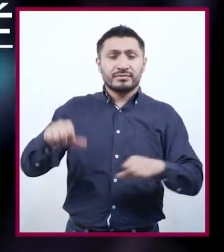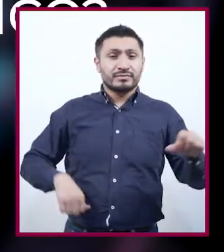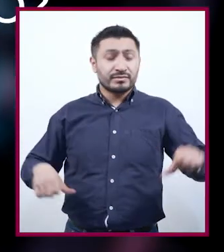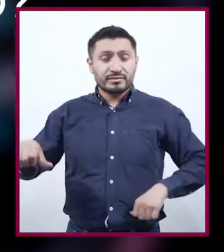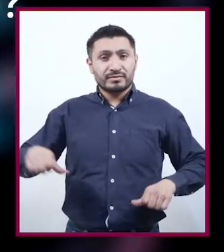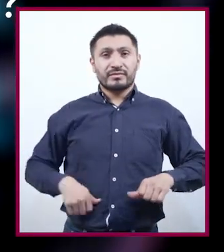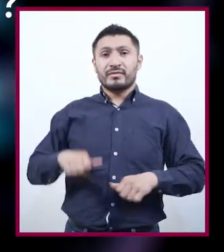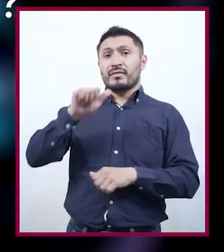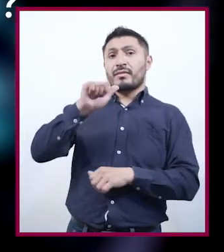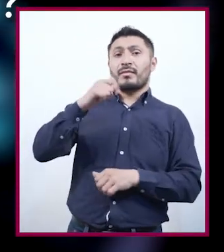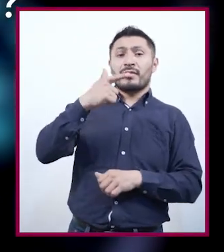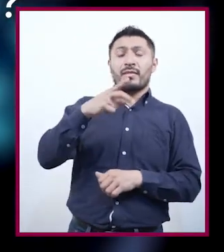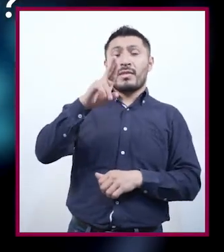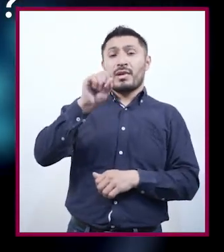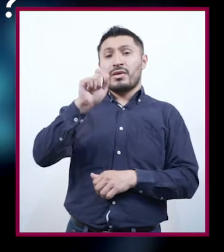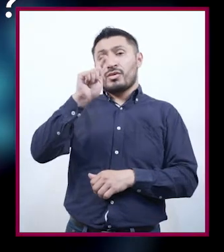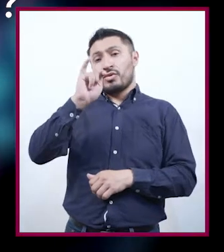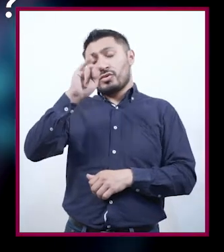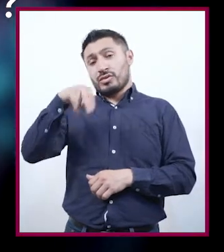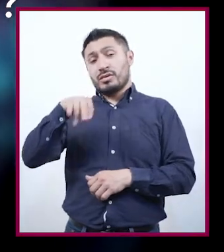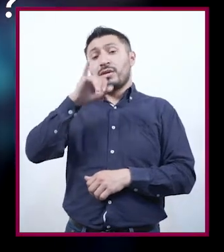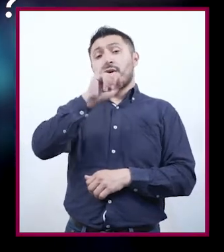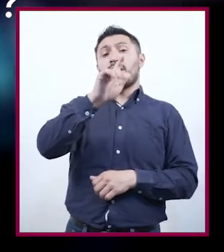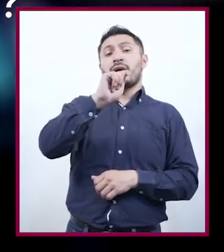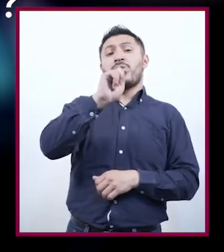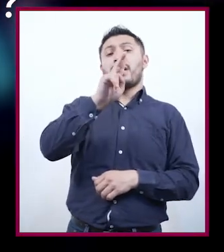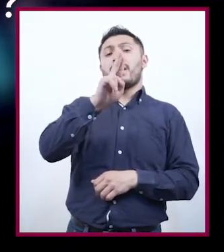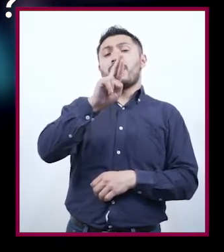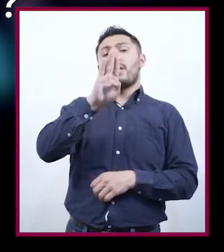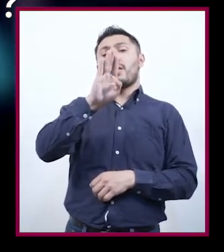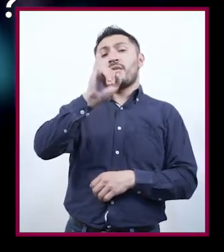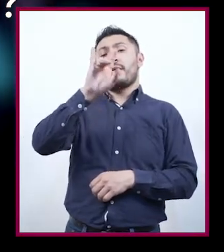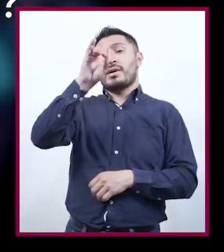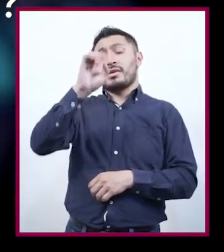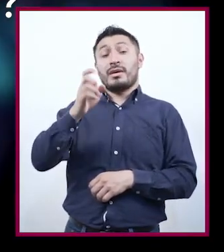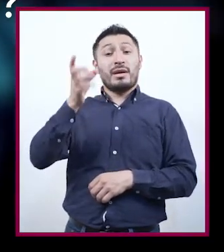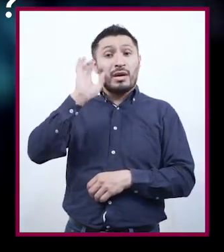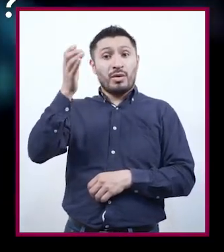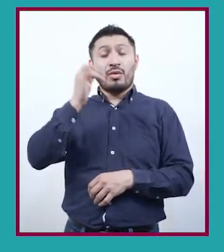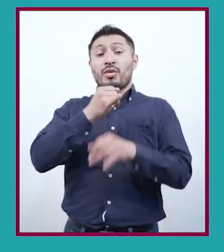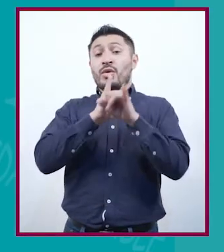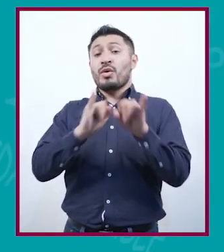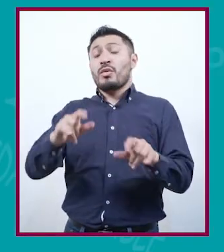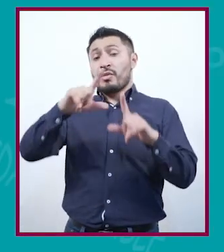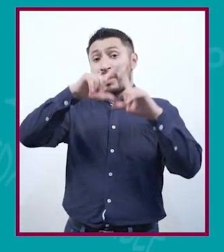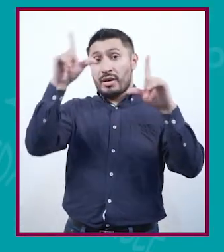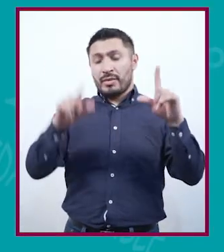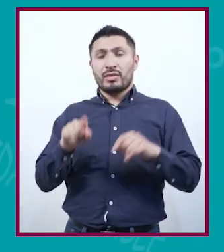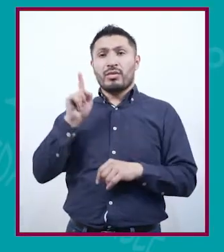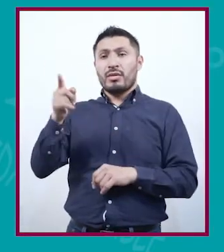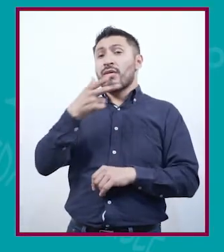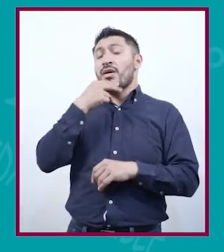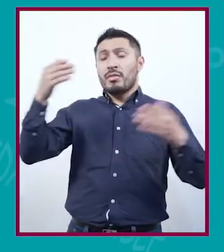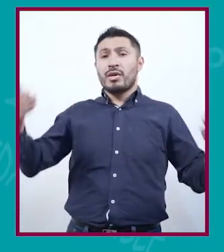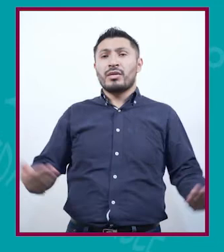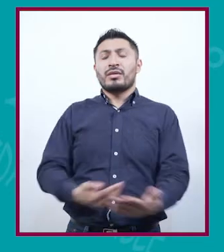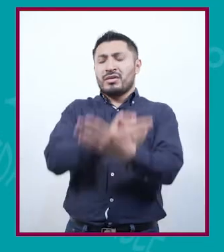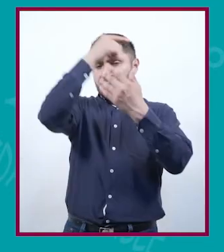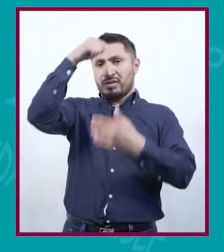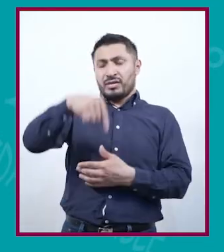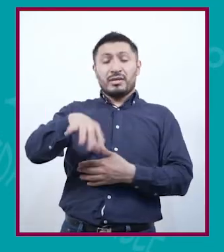rol desempeñó Agustín de Iturbide en el proceso de independencia de México? Es un criollo, o sea, un